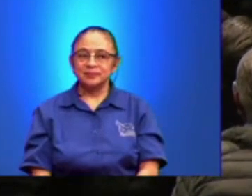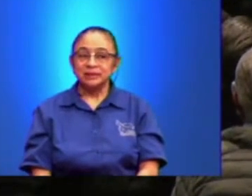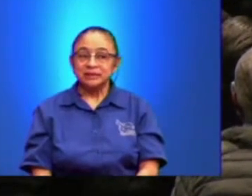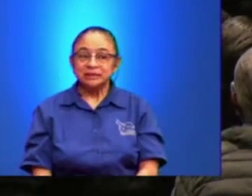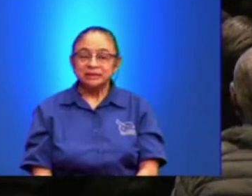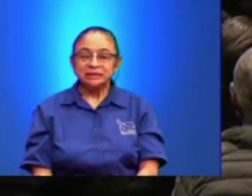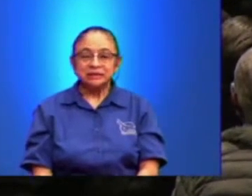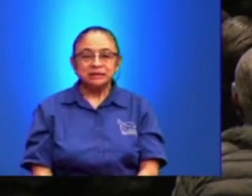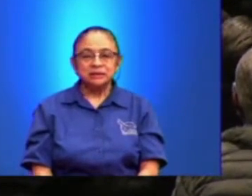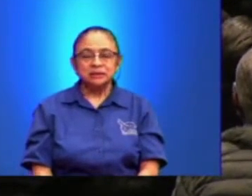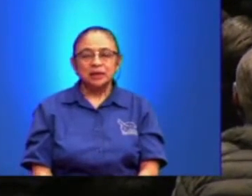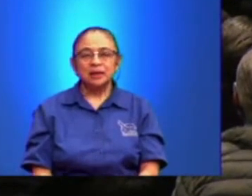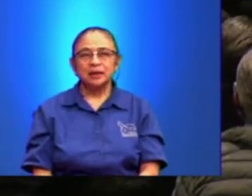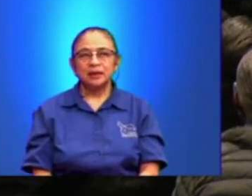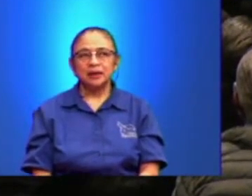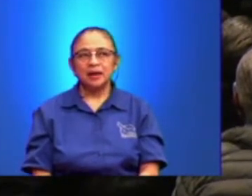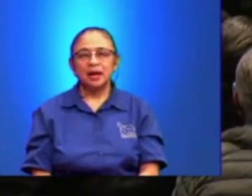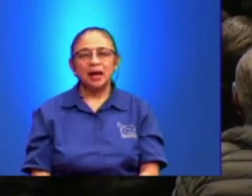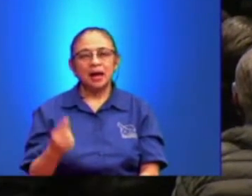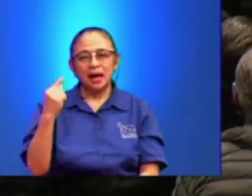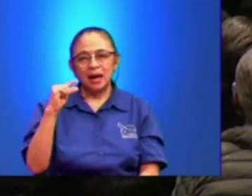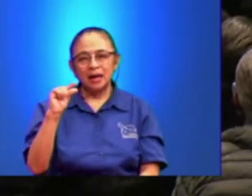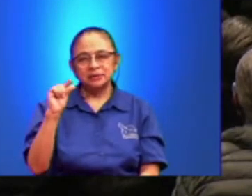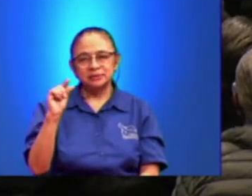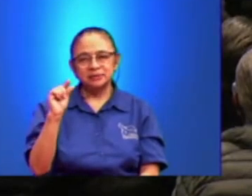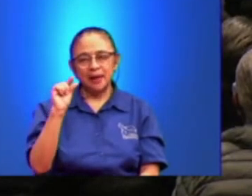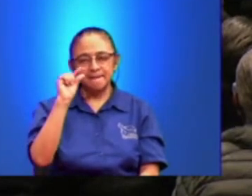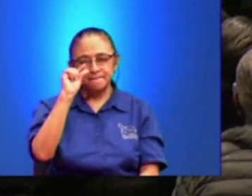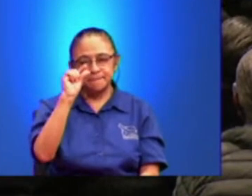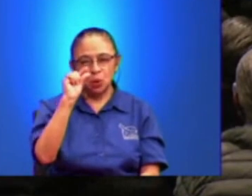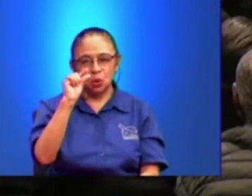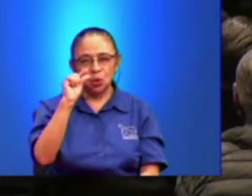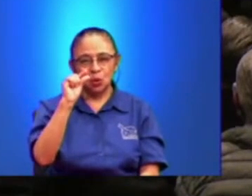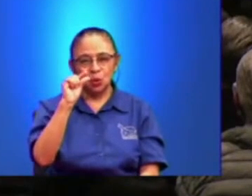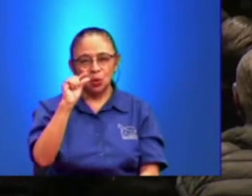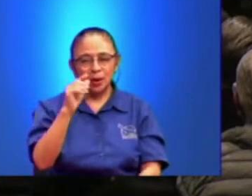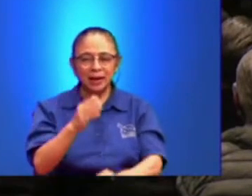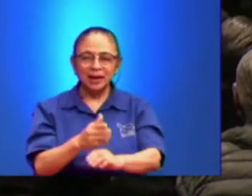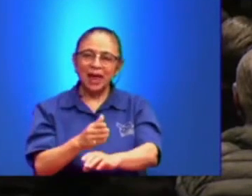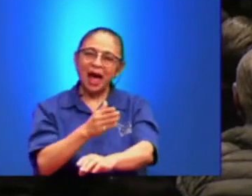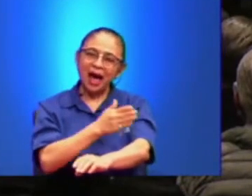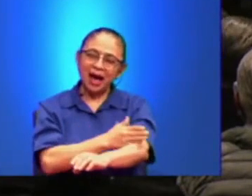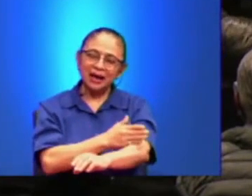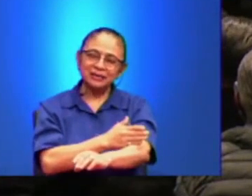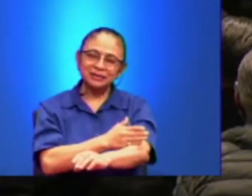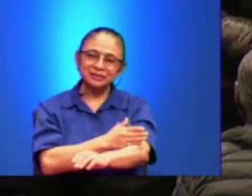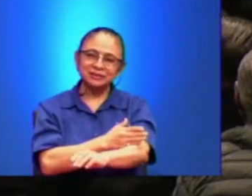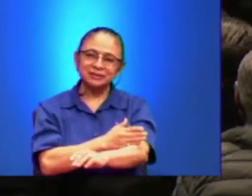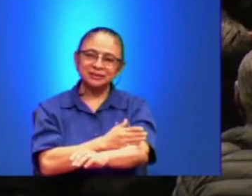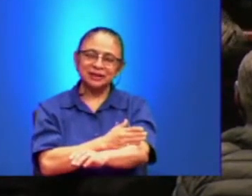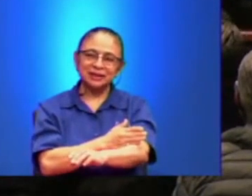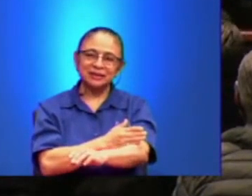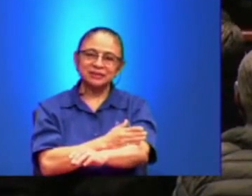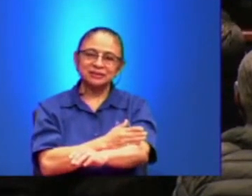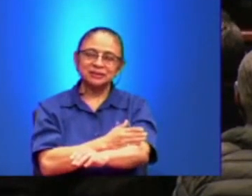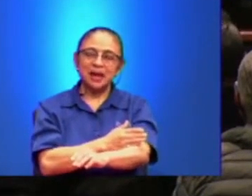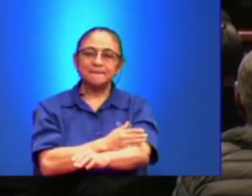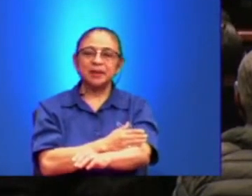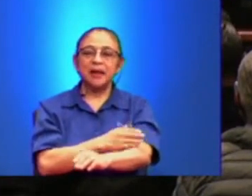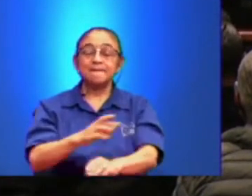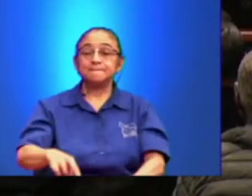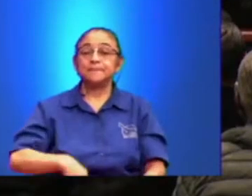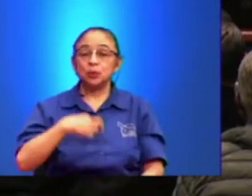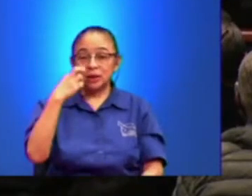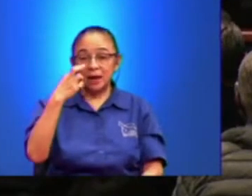estuvimos recientemente en la proclama en la pre proclama en chicago entonces señor me puso en mi corazón